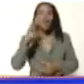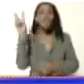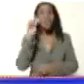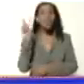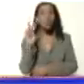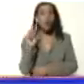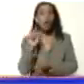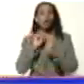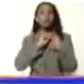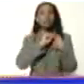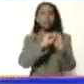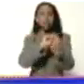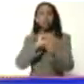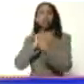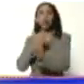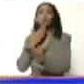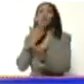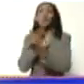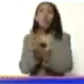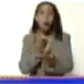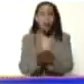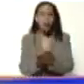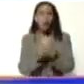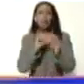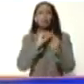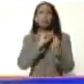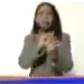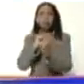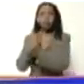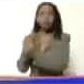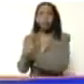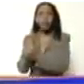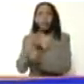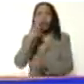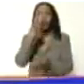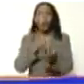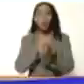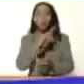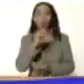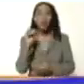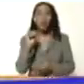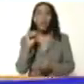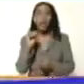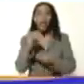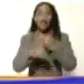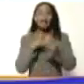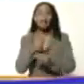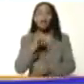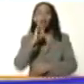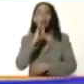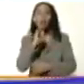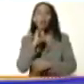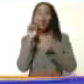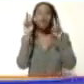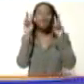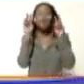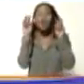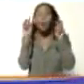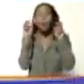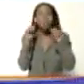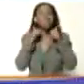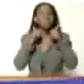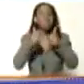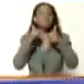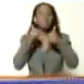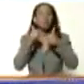conversaciones propuestas y a mediados del dos mil veinte dimos buenas noticias y logramos